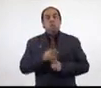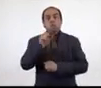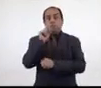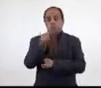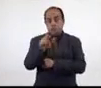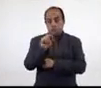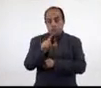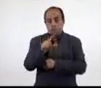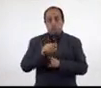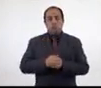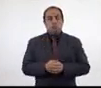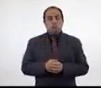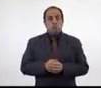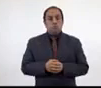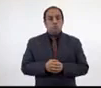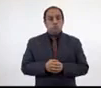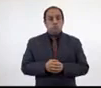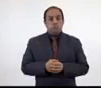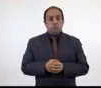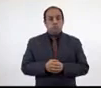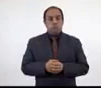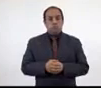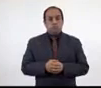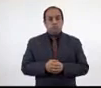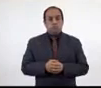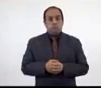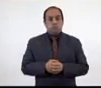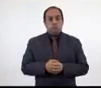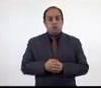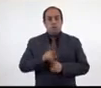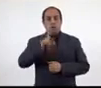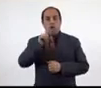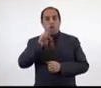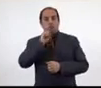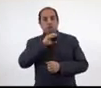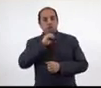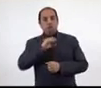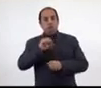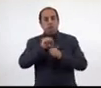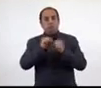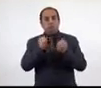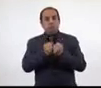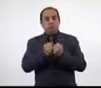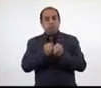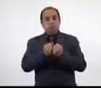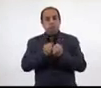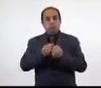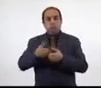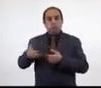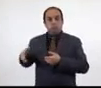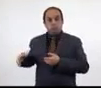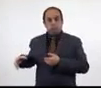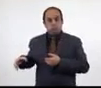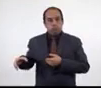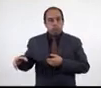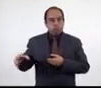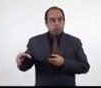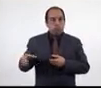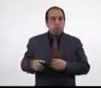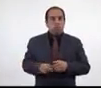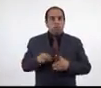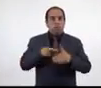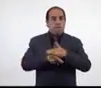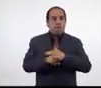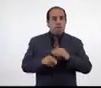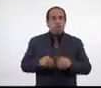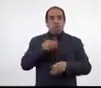también el drenaje, el sistema de drenaje lateral. Todo esto